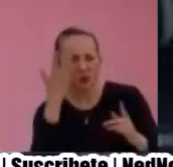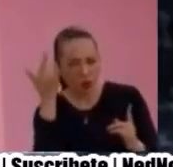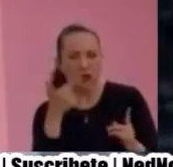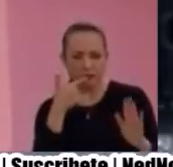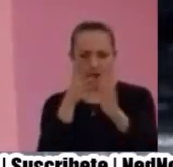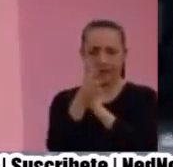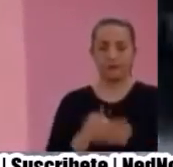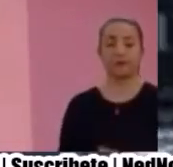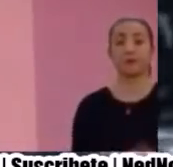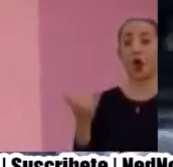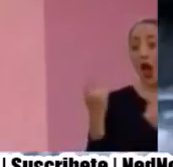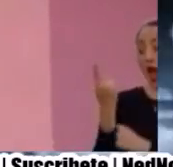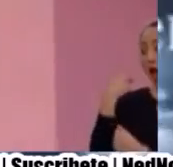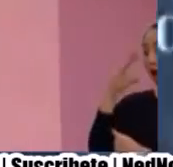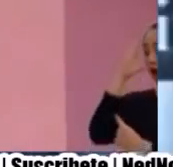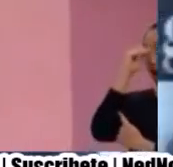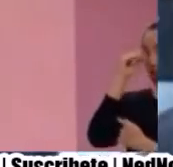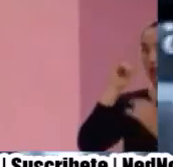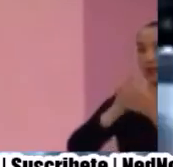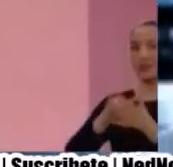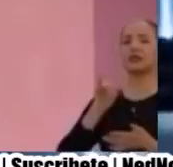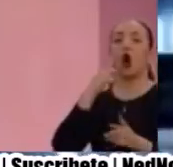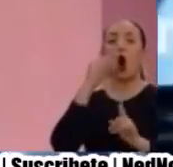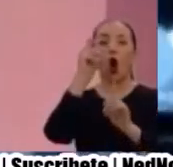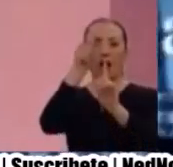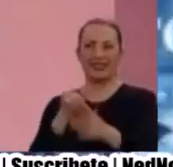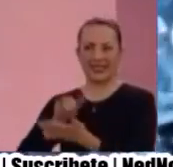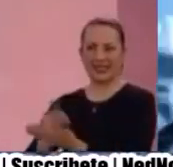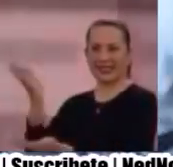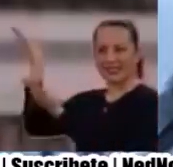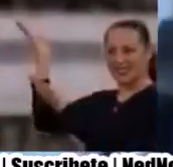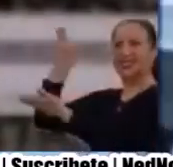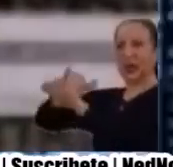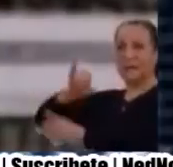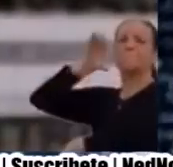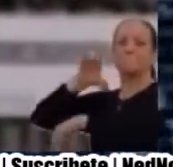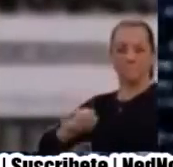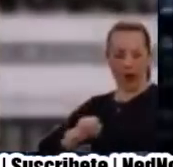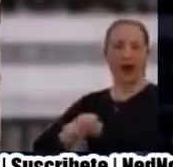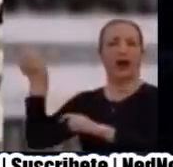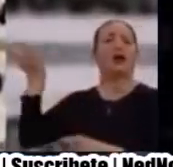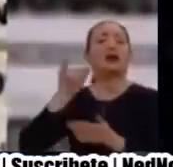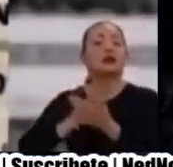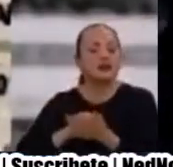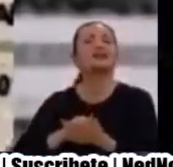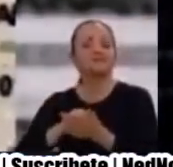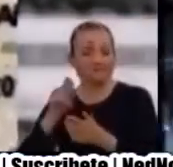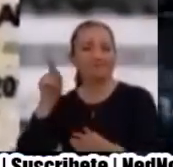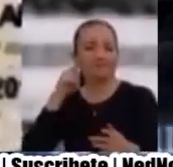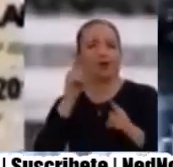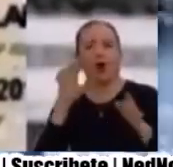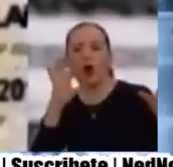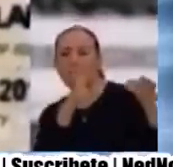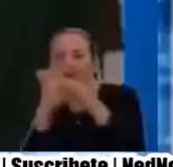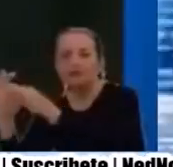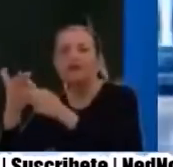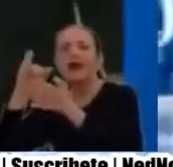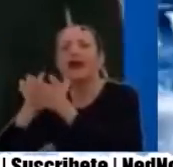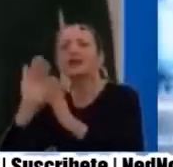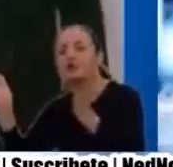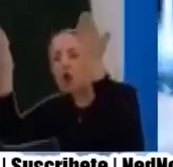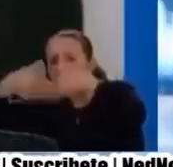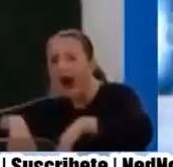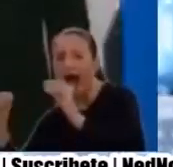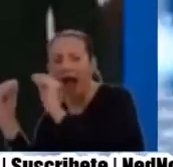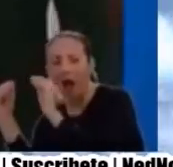hace pocas horas se dio a conocer que el gobierno de cabo verde autorizó la extradición a los eeuu de alex a saab señalado de ser el testaferro